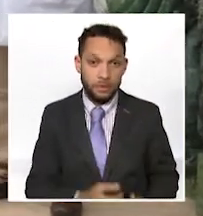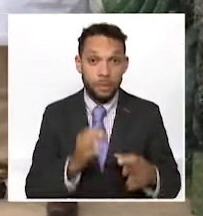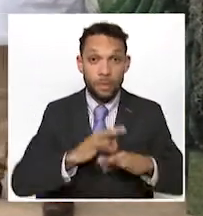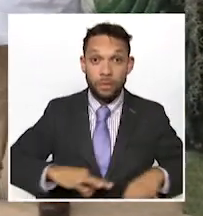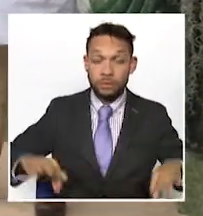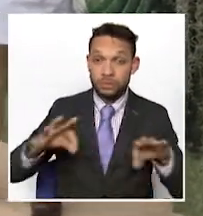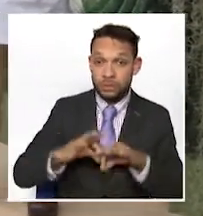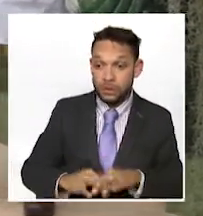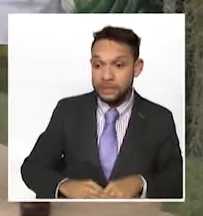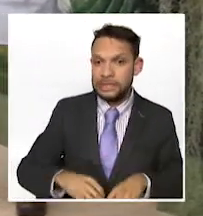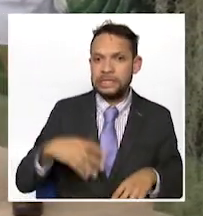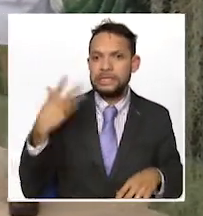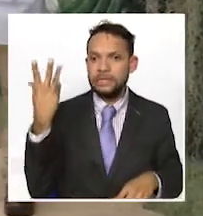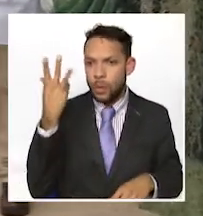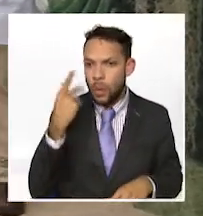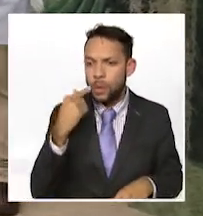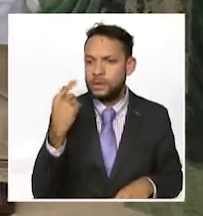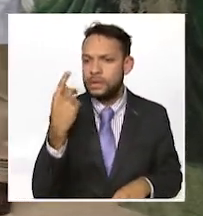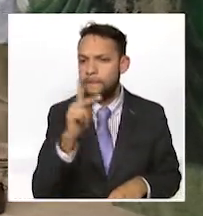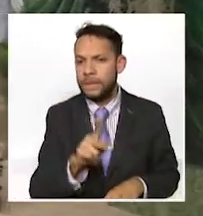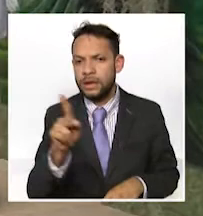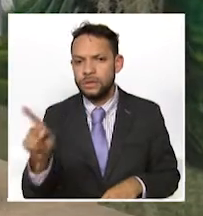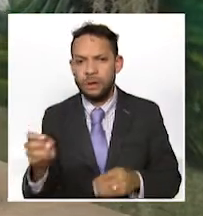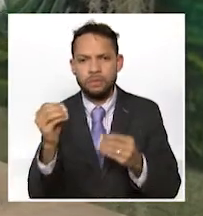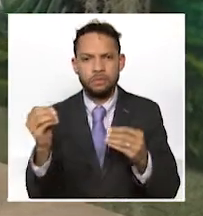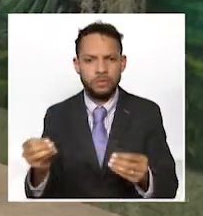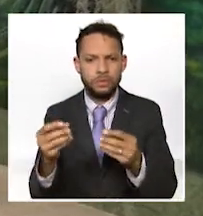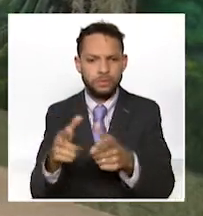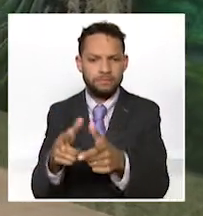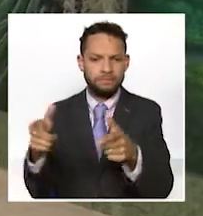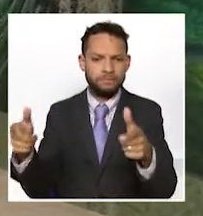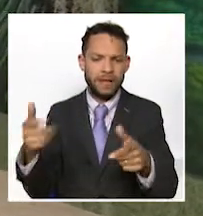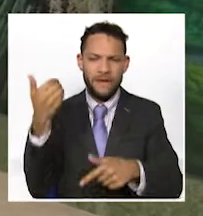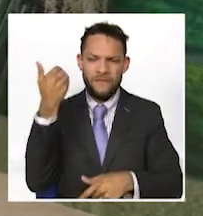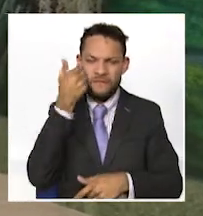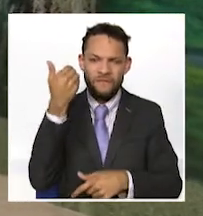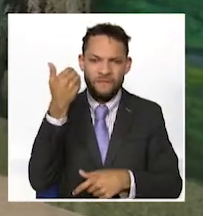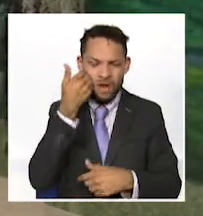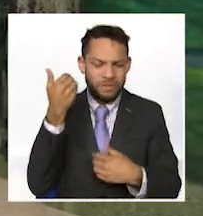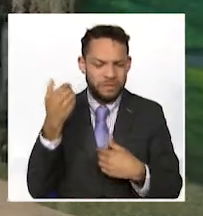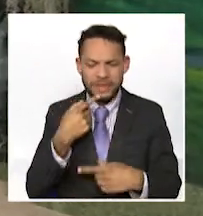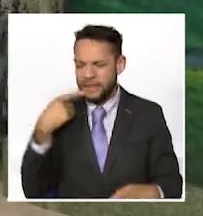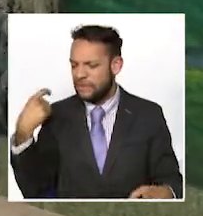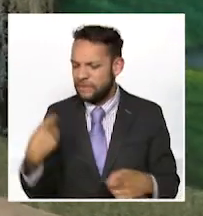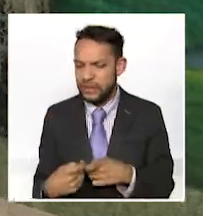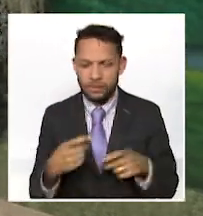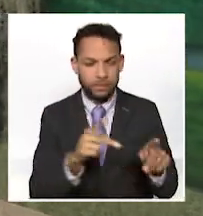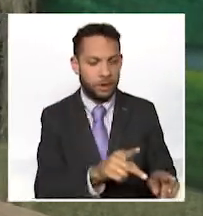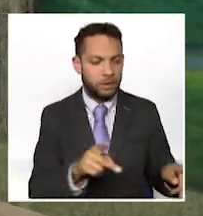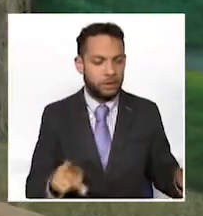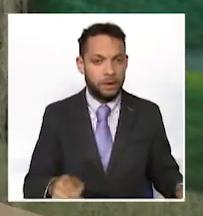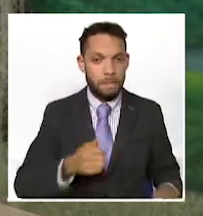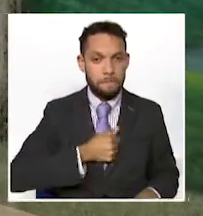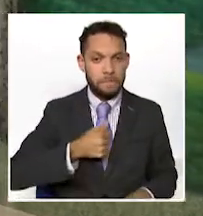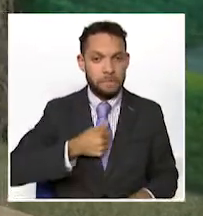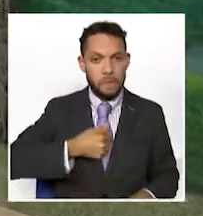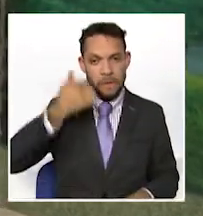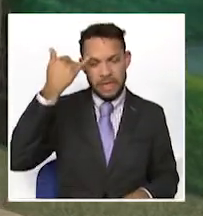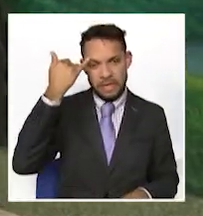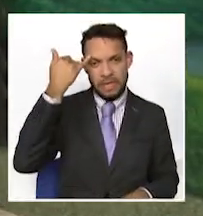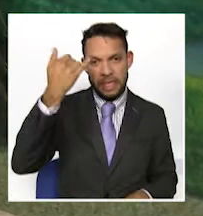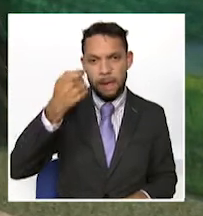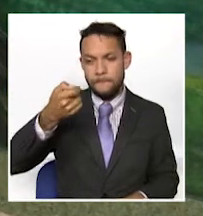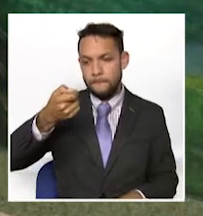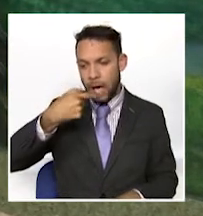de consulta en el mundo, pero el dolor se ha convertido en la enfermedad más automedicada. Se ha convertido en el